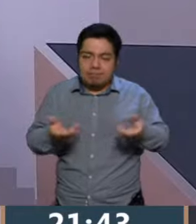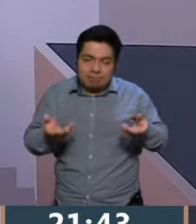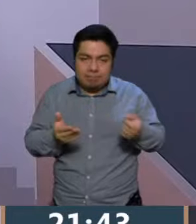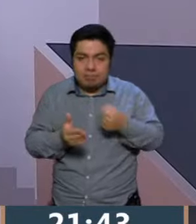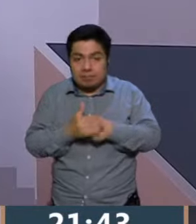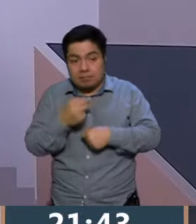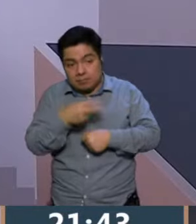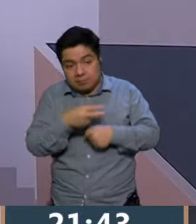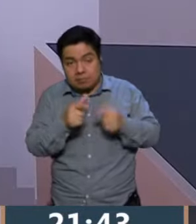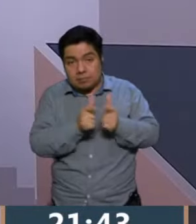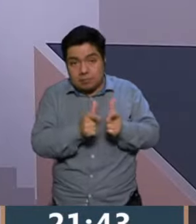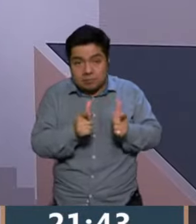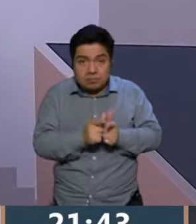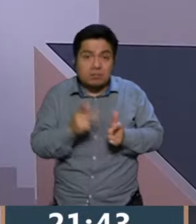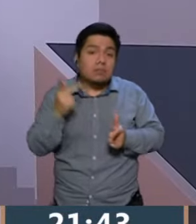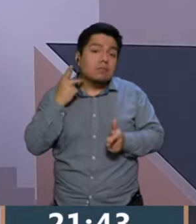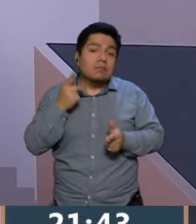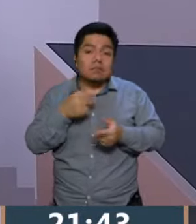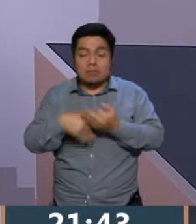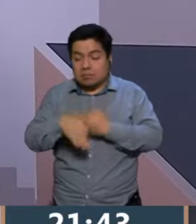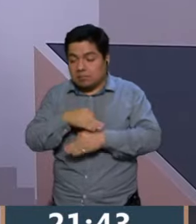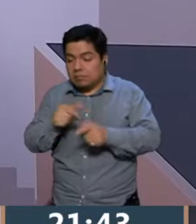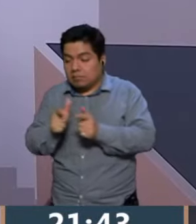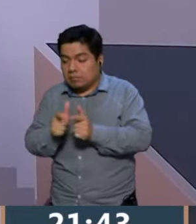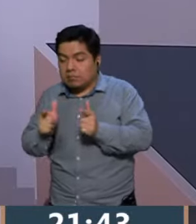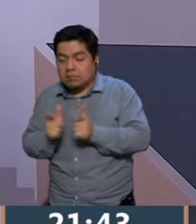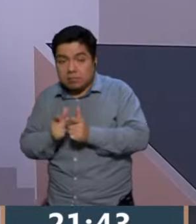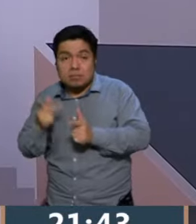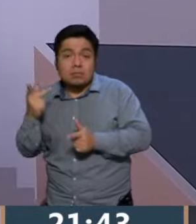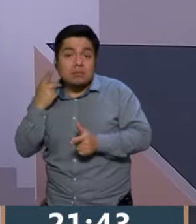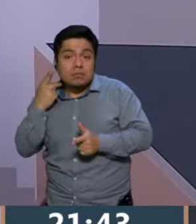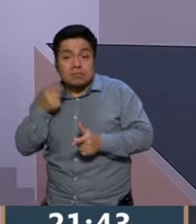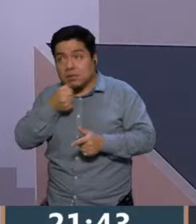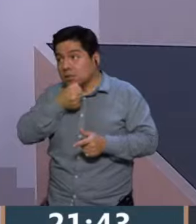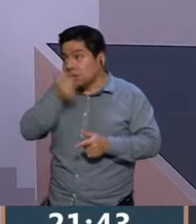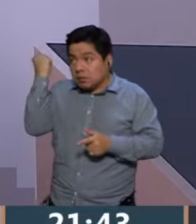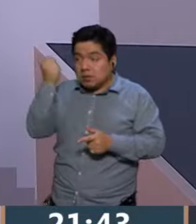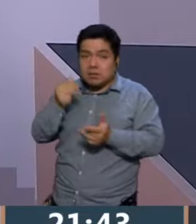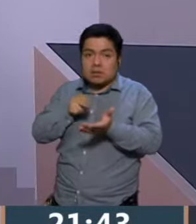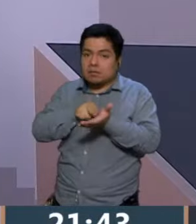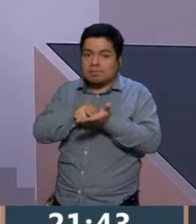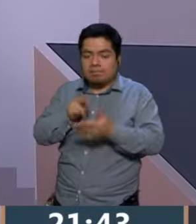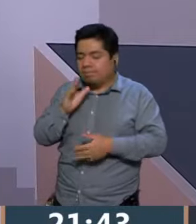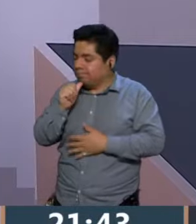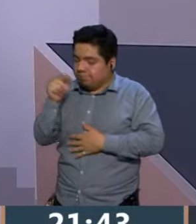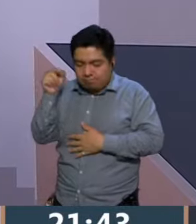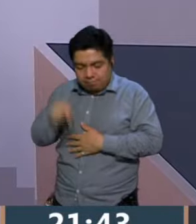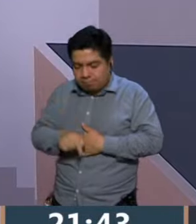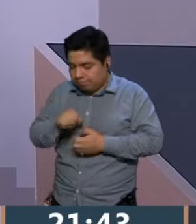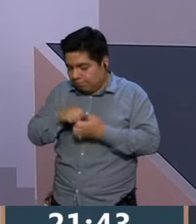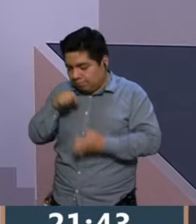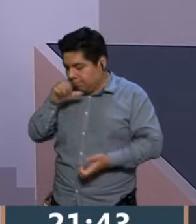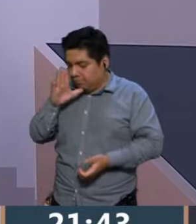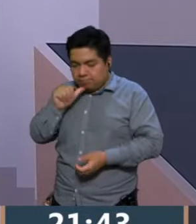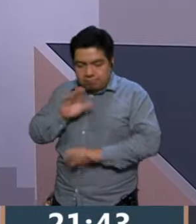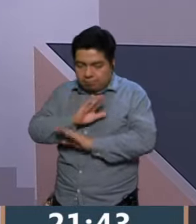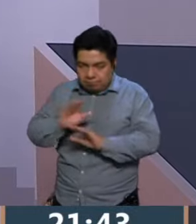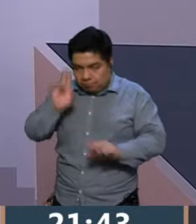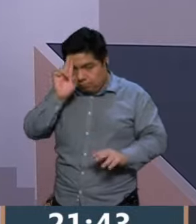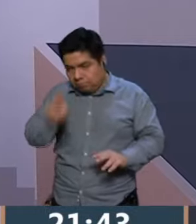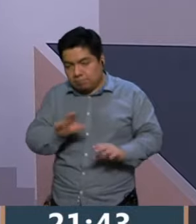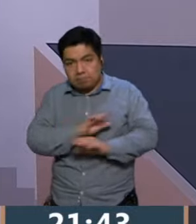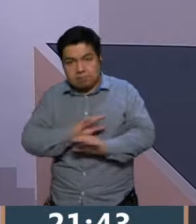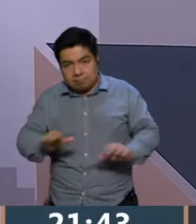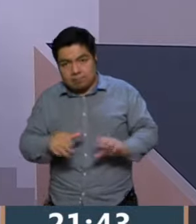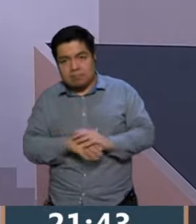su grupo político y todas las fuerzas políticas diseñaron que la campaña negra no puede ser permitida en nuestro régimen constitucional. Y en esa